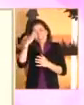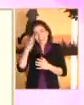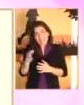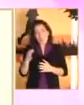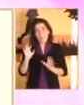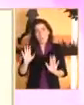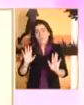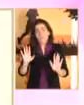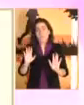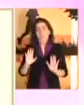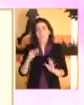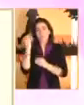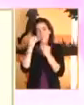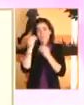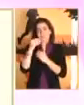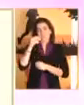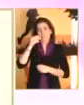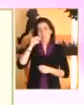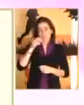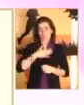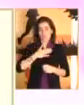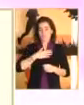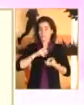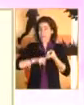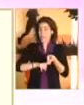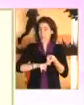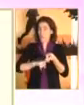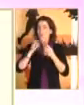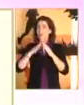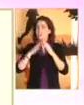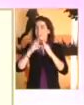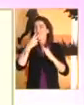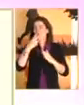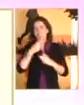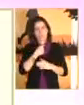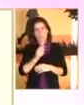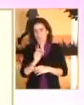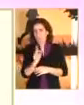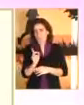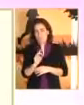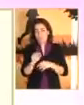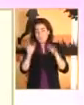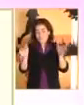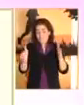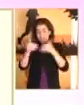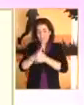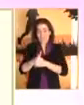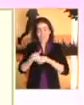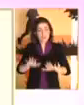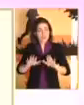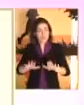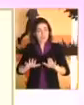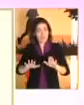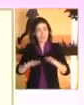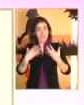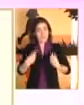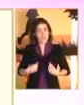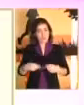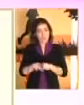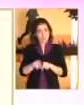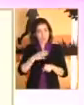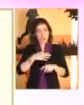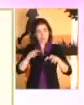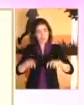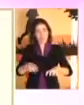las personas, yo, a mí no me gusta que mi marido fume en casa, ni siquiera en el cuarto de estar donde yo estoy, porque el olor me molesta muchísimo. Y